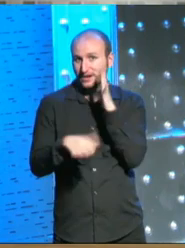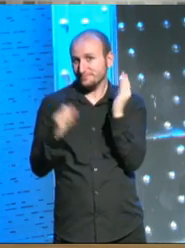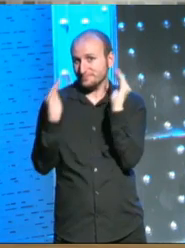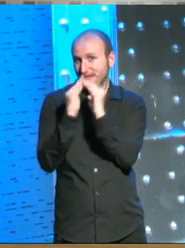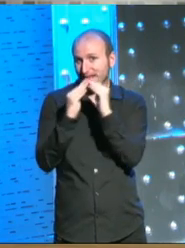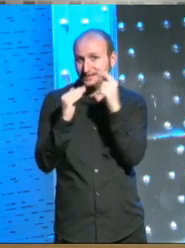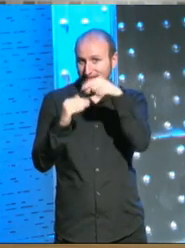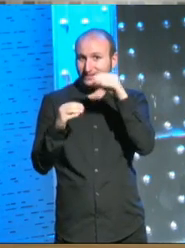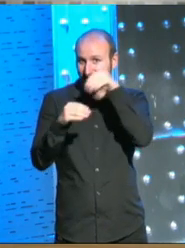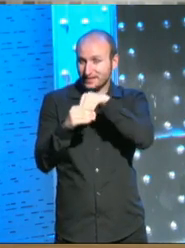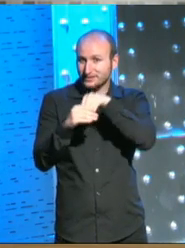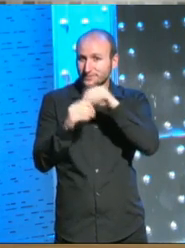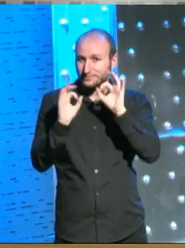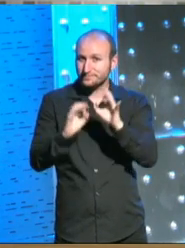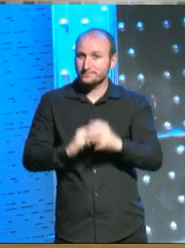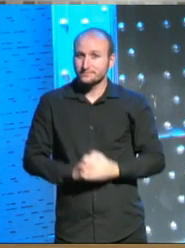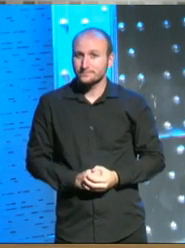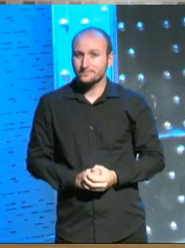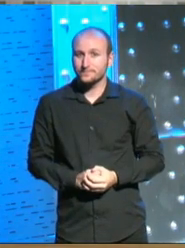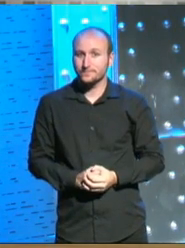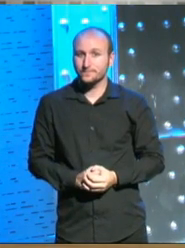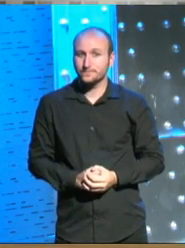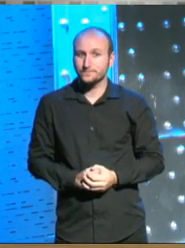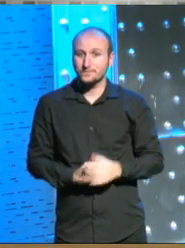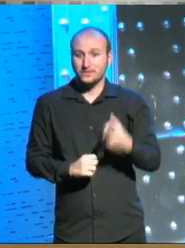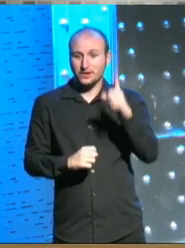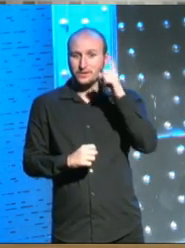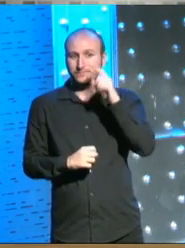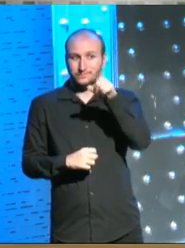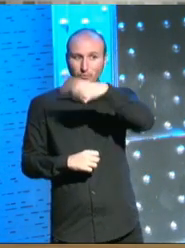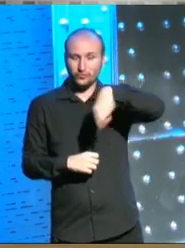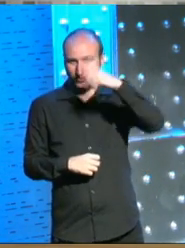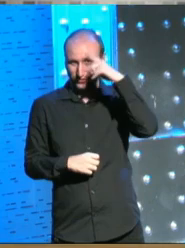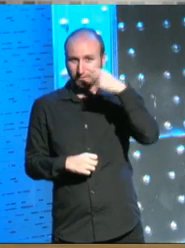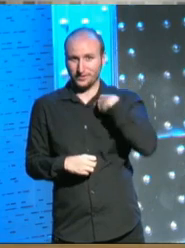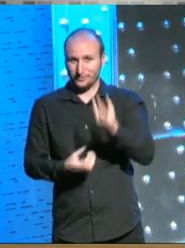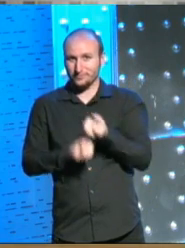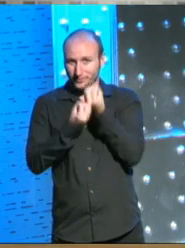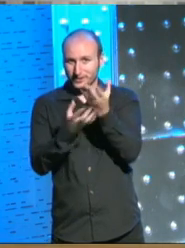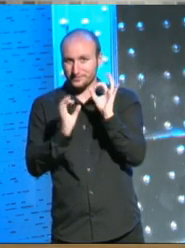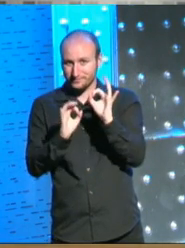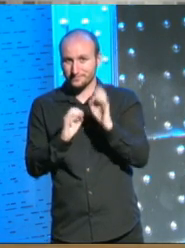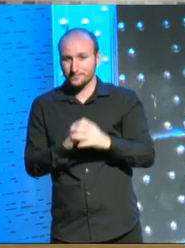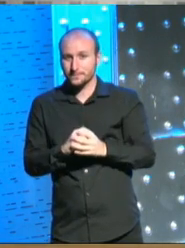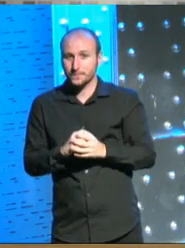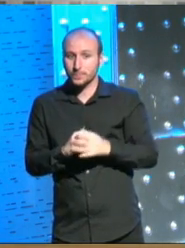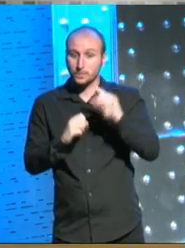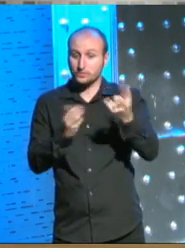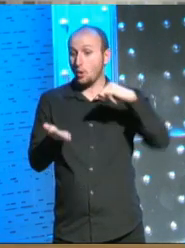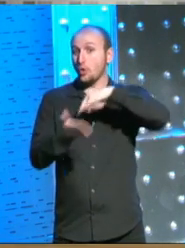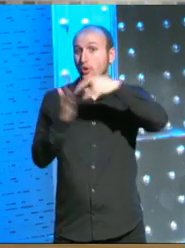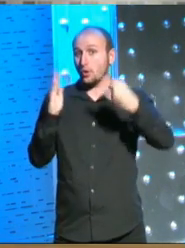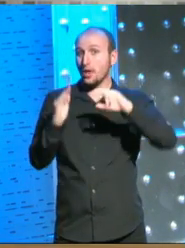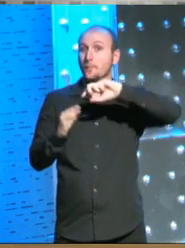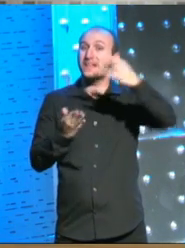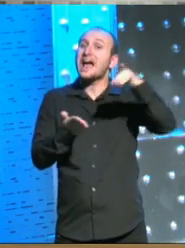casero, ¿no? El casero es este. Ya saben a qué me refiero, ¿no? Y bueno, y hay más tecnologías. El